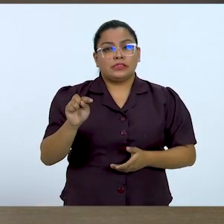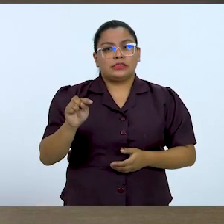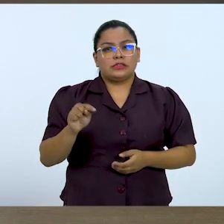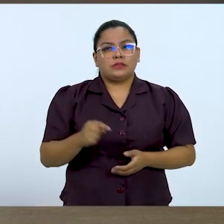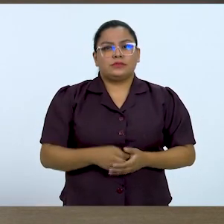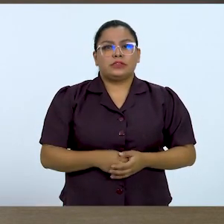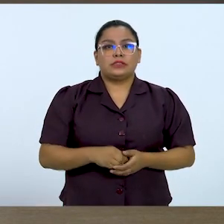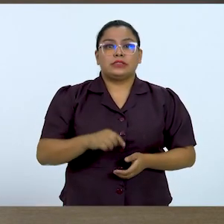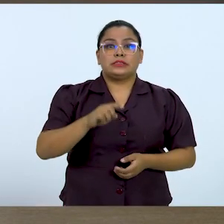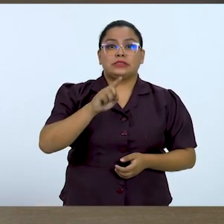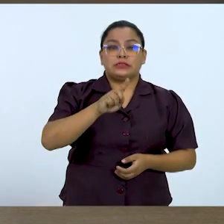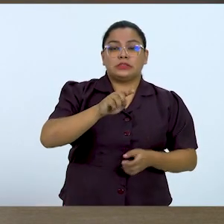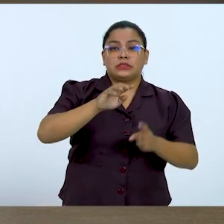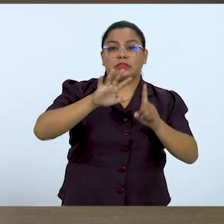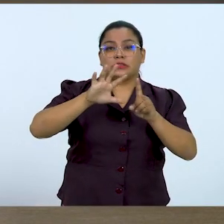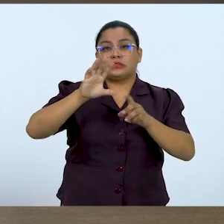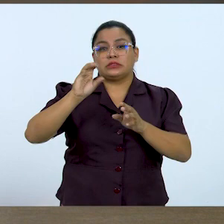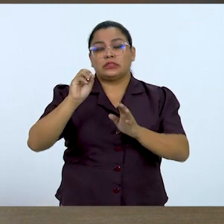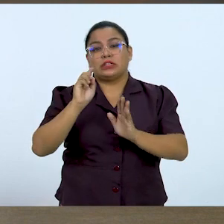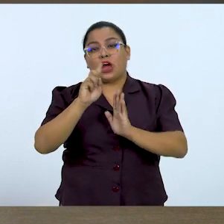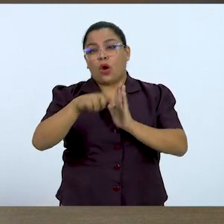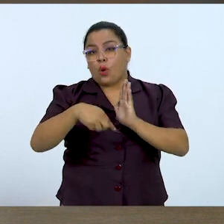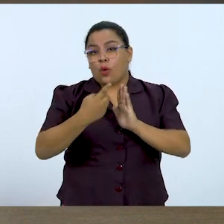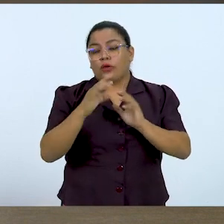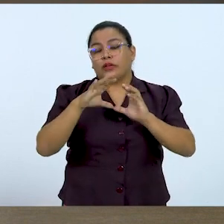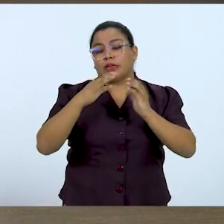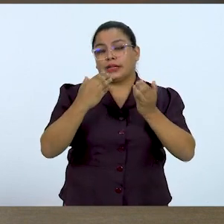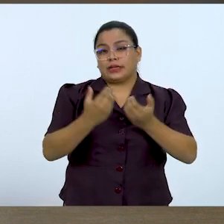esto a lo largo de las 160 horas de clase.